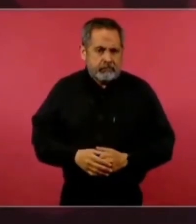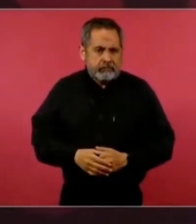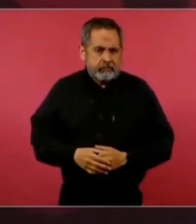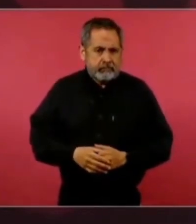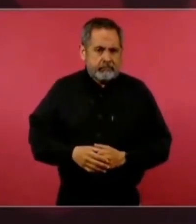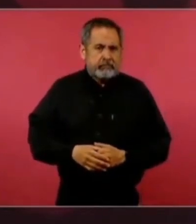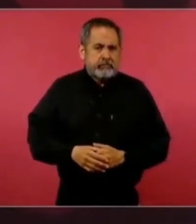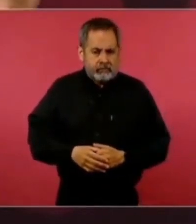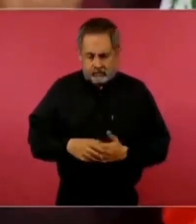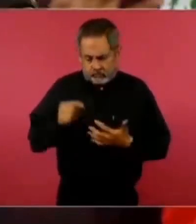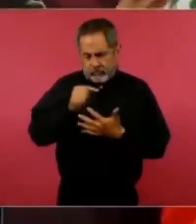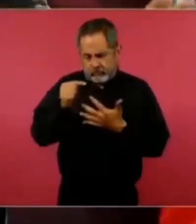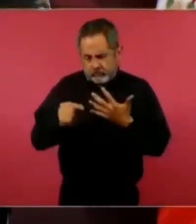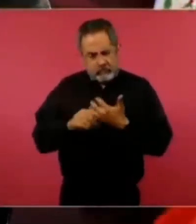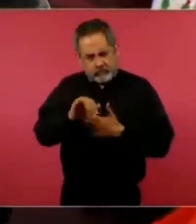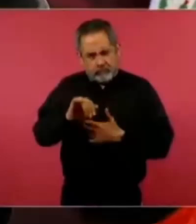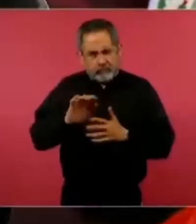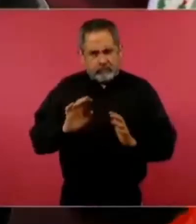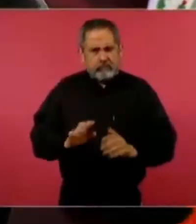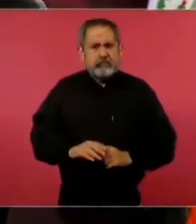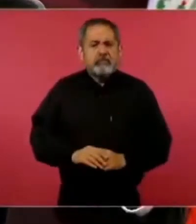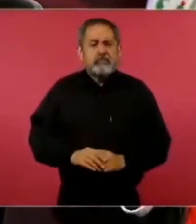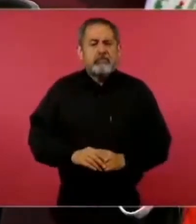¿Sí? Todo eso.